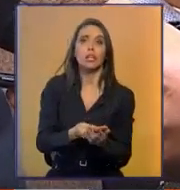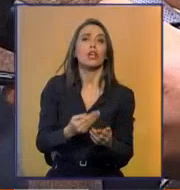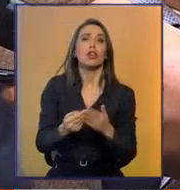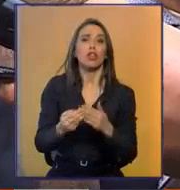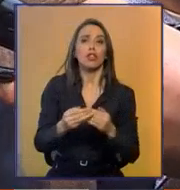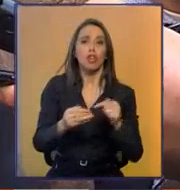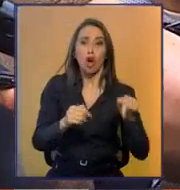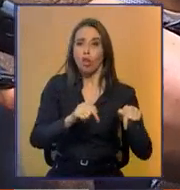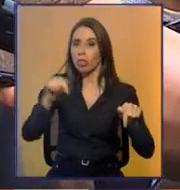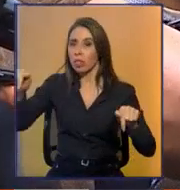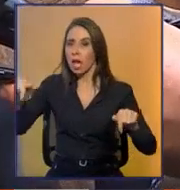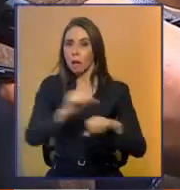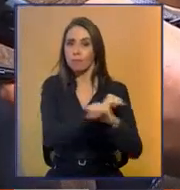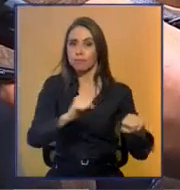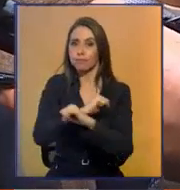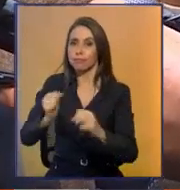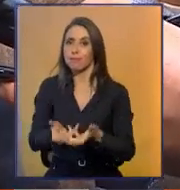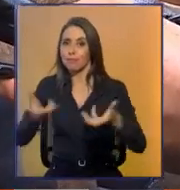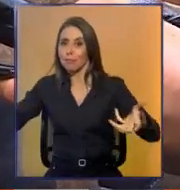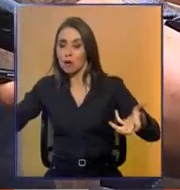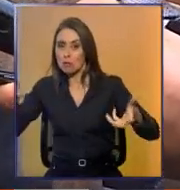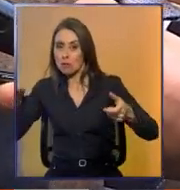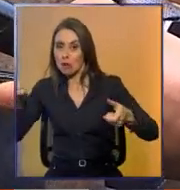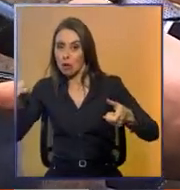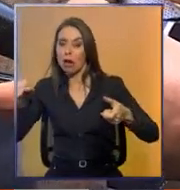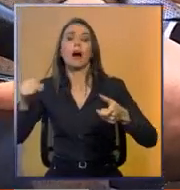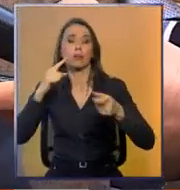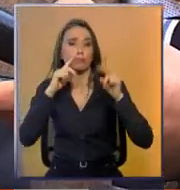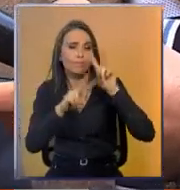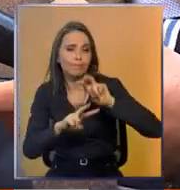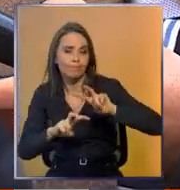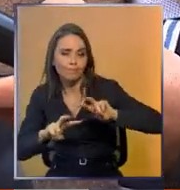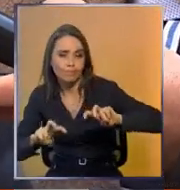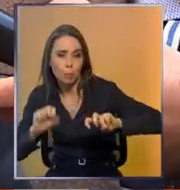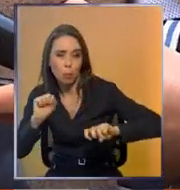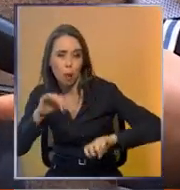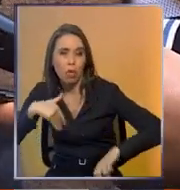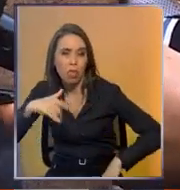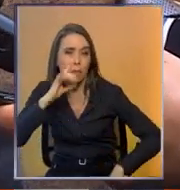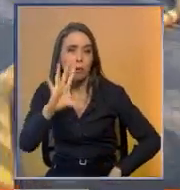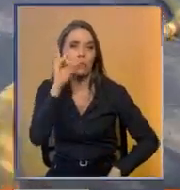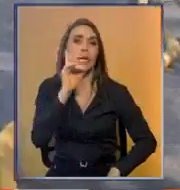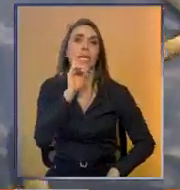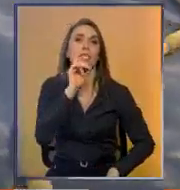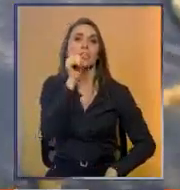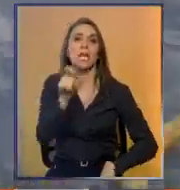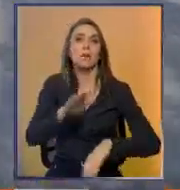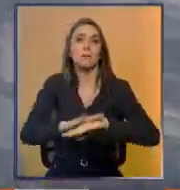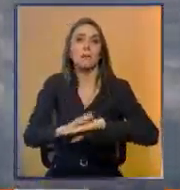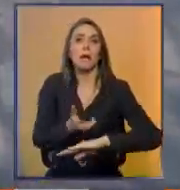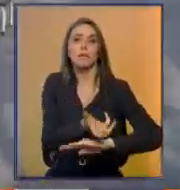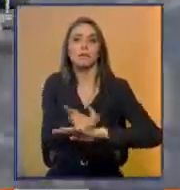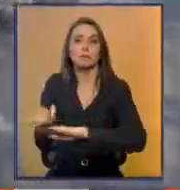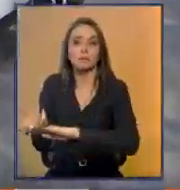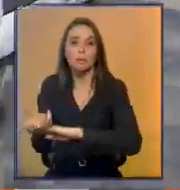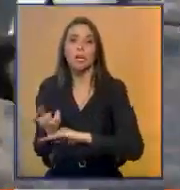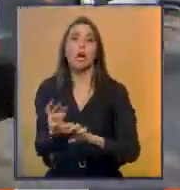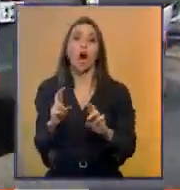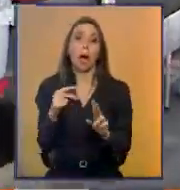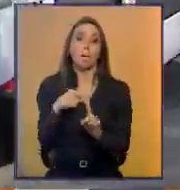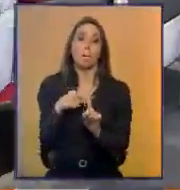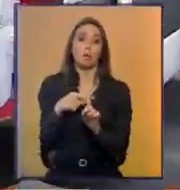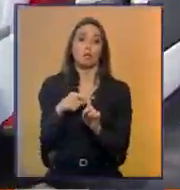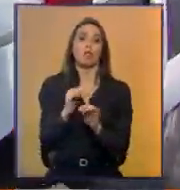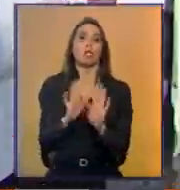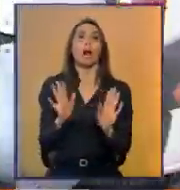suceso nos van a permitir poder llegar definitivamente al o los autores de estos 2 hechos. Optimismo que ojalá no quede